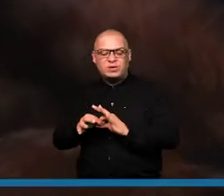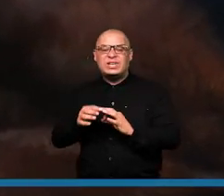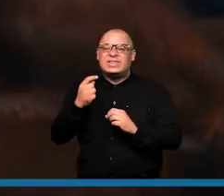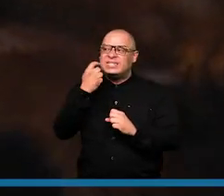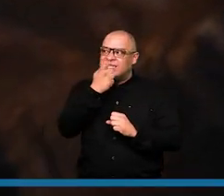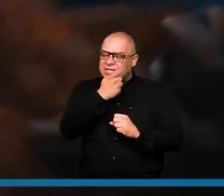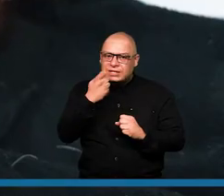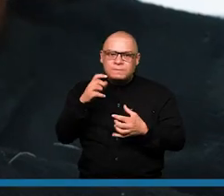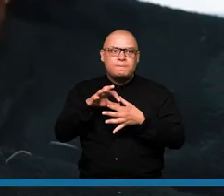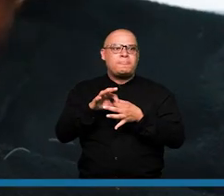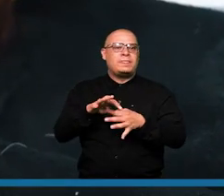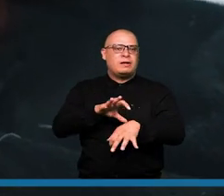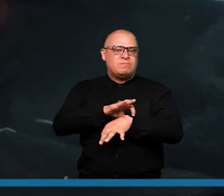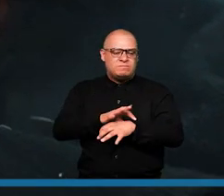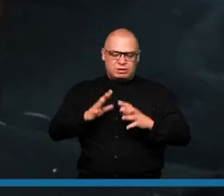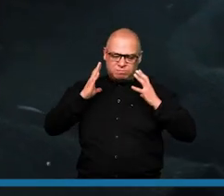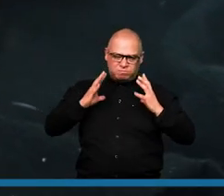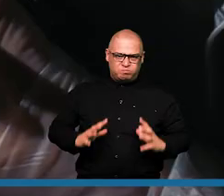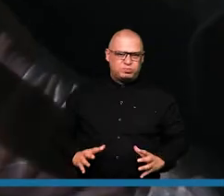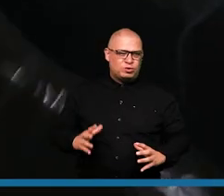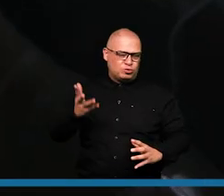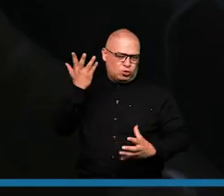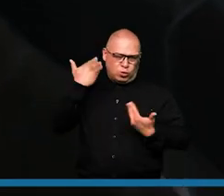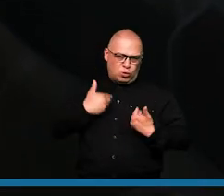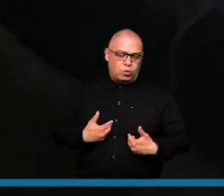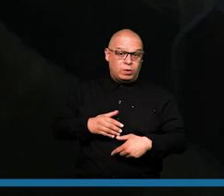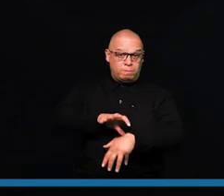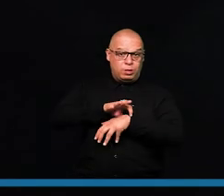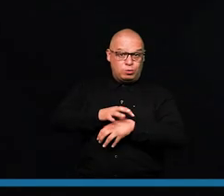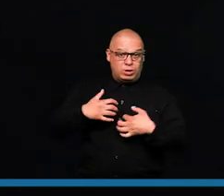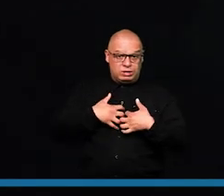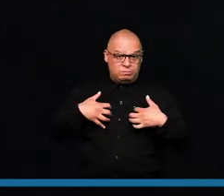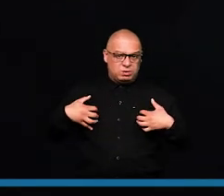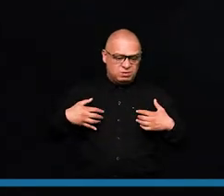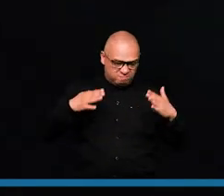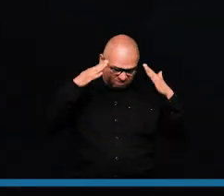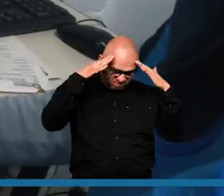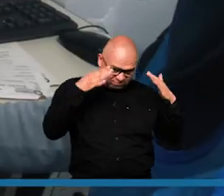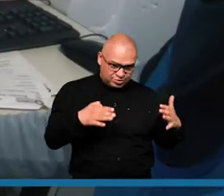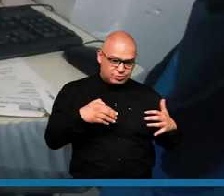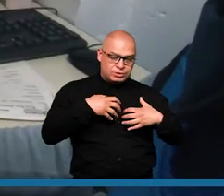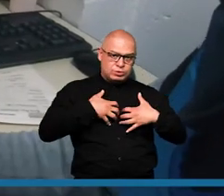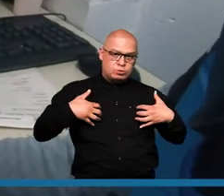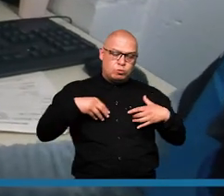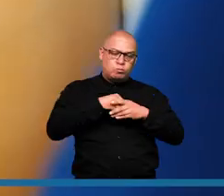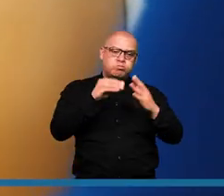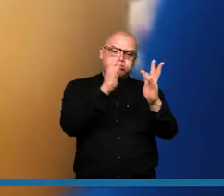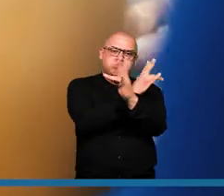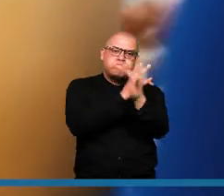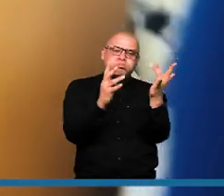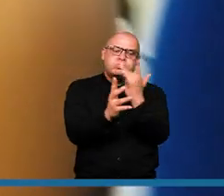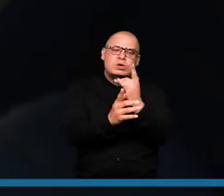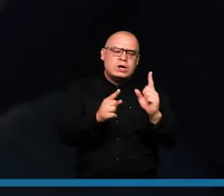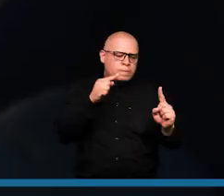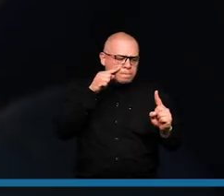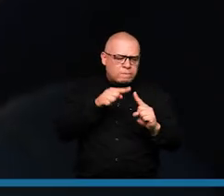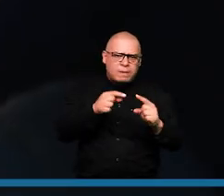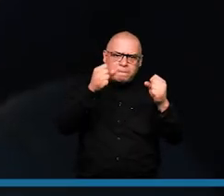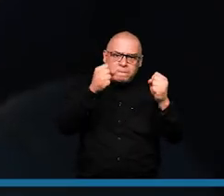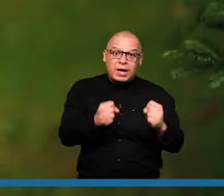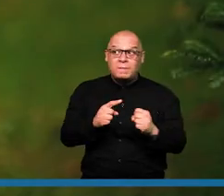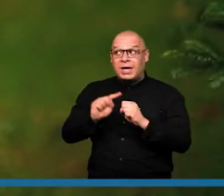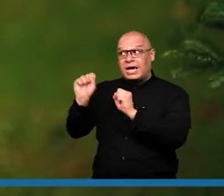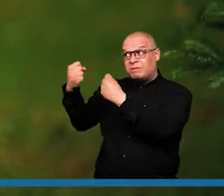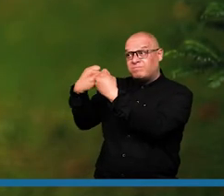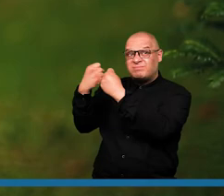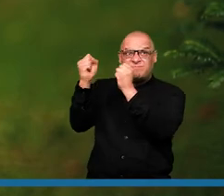en odontología, en neurología, que uno como médico veterinario, aunque es especialista en fauna silvestre, no tiene el conocimiento específico. Con estas